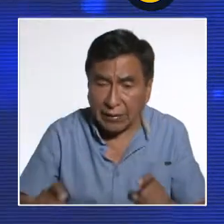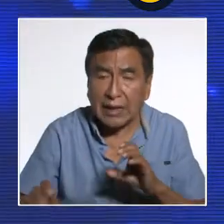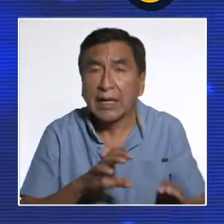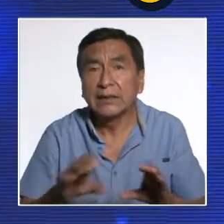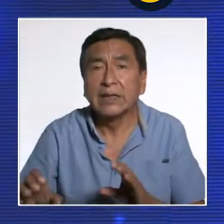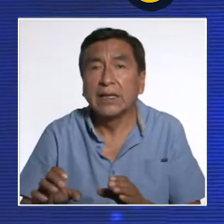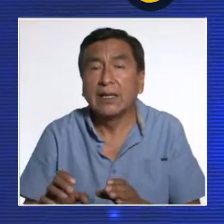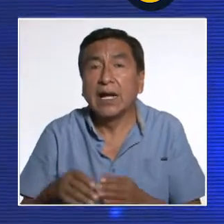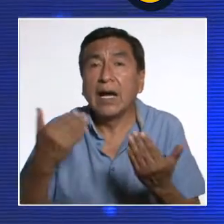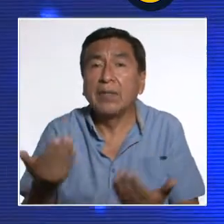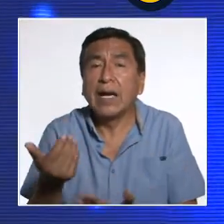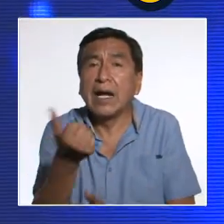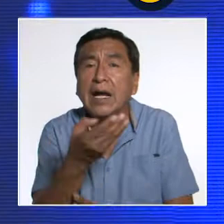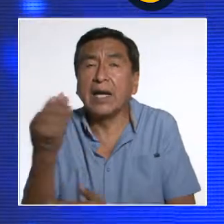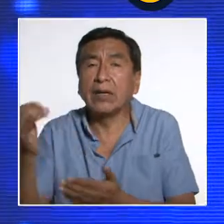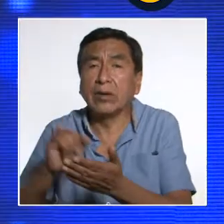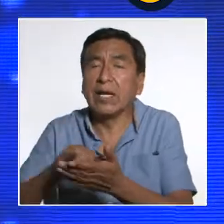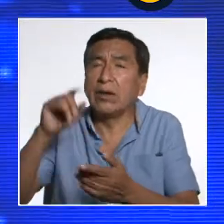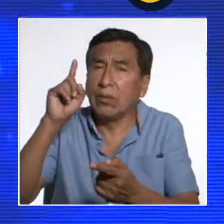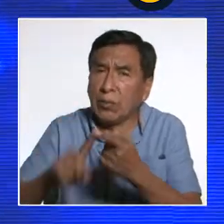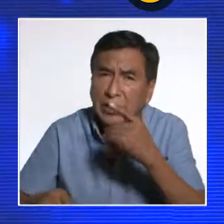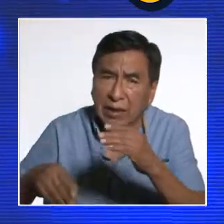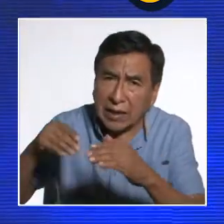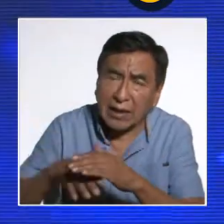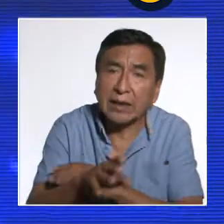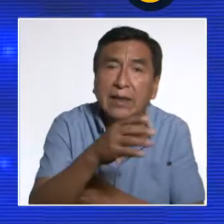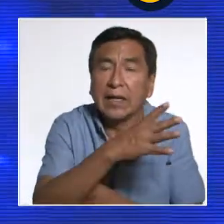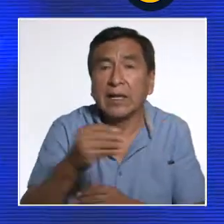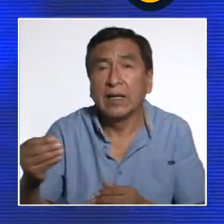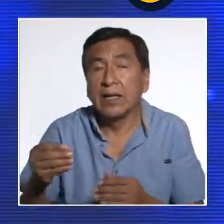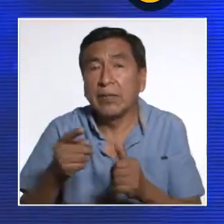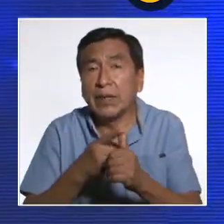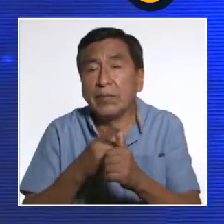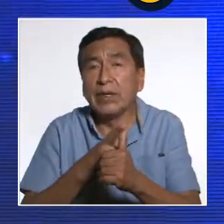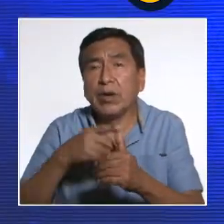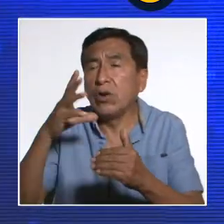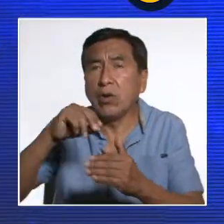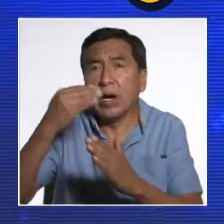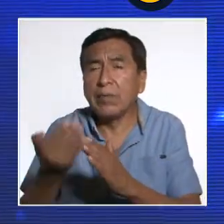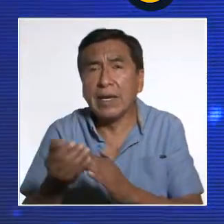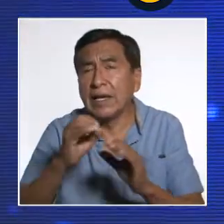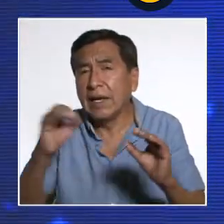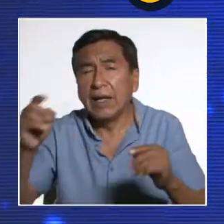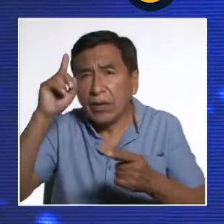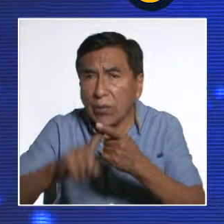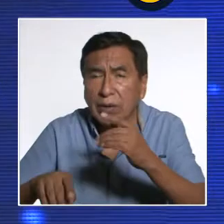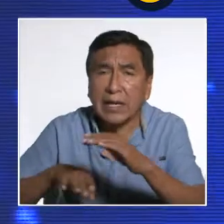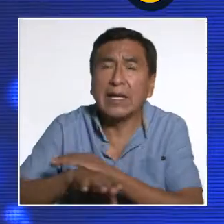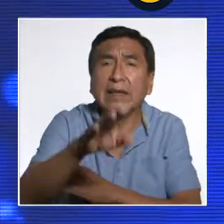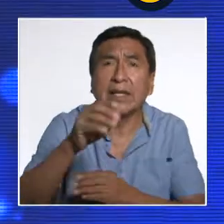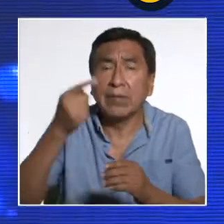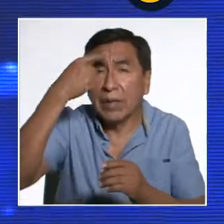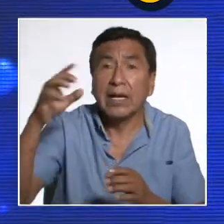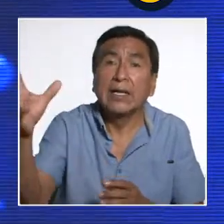hacer. Había algo impenetrable. Jericó era la primer fortaleza. No podían entrar a poseer